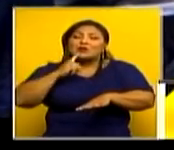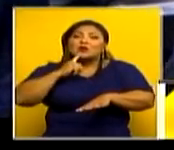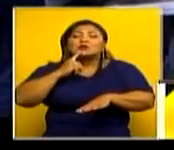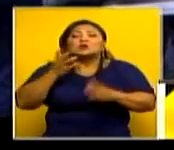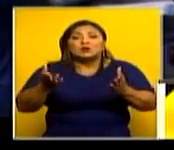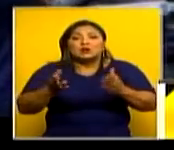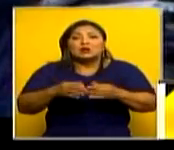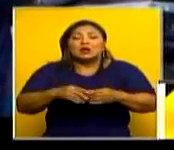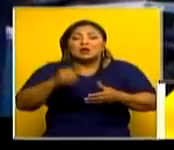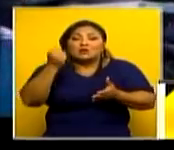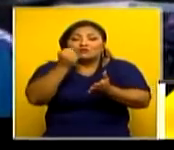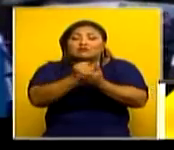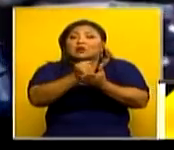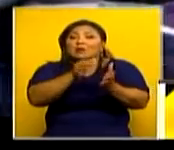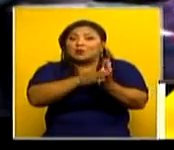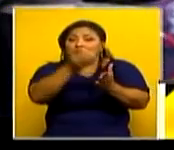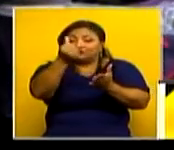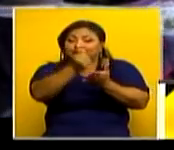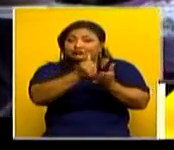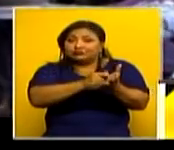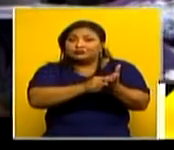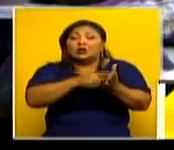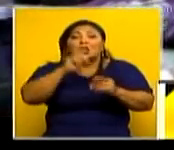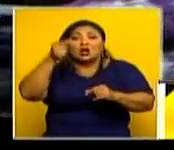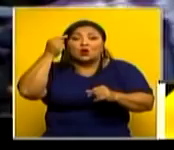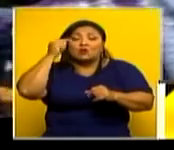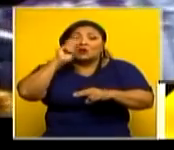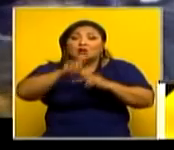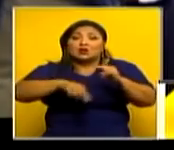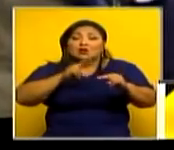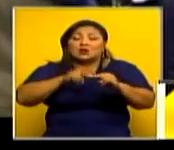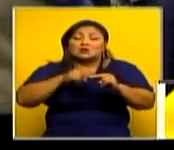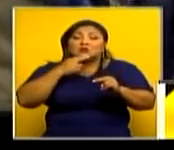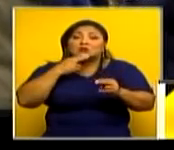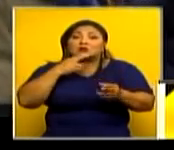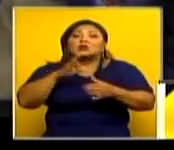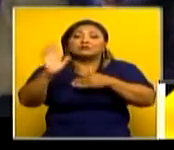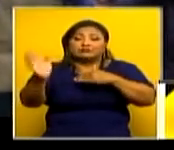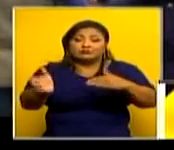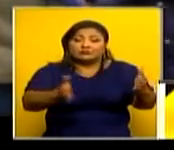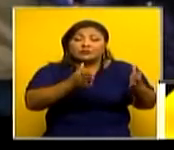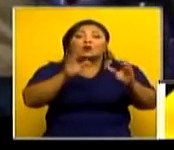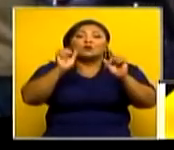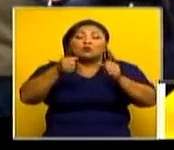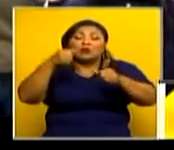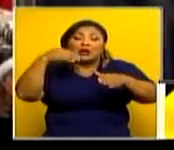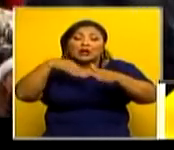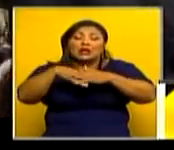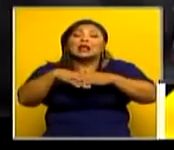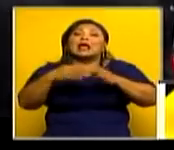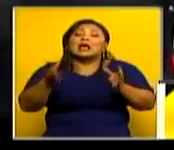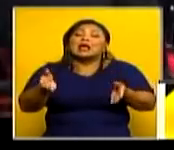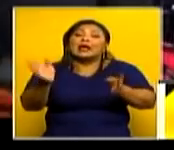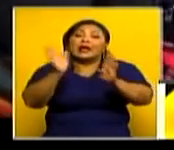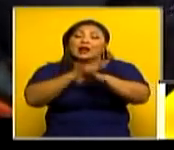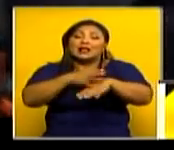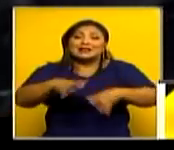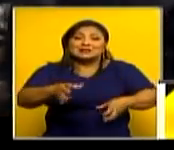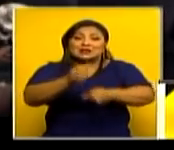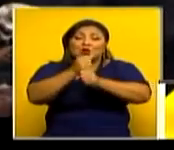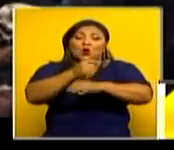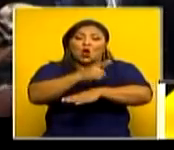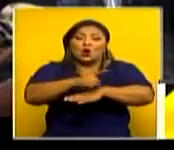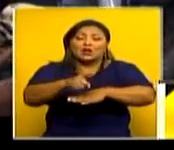debidamente apostillados. Además, el gobierno nacional activó el corredor humanitario que permite el traslado gratuito, seguro y ordenado